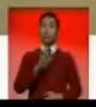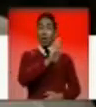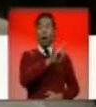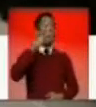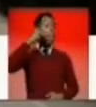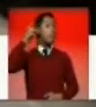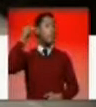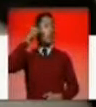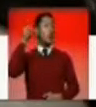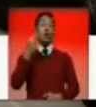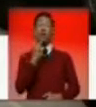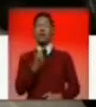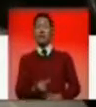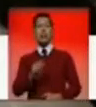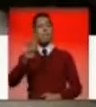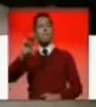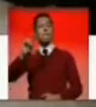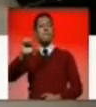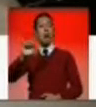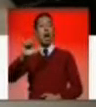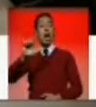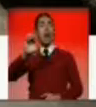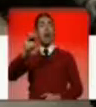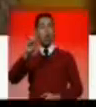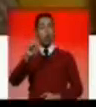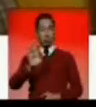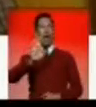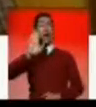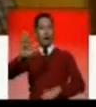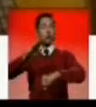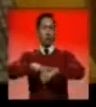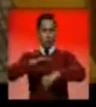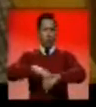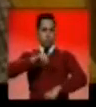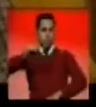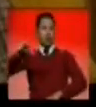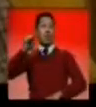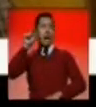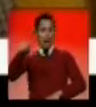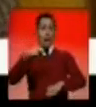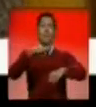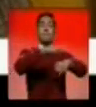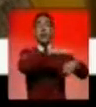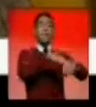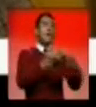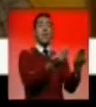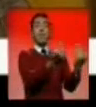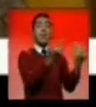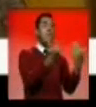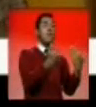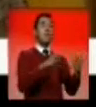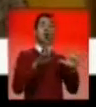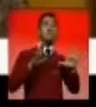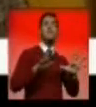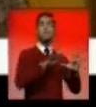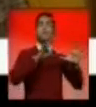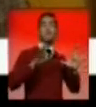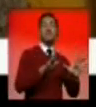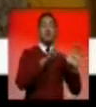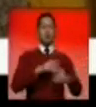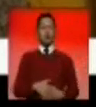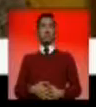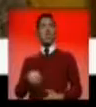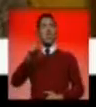a Marlon Vargas de convocar a los ataques. Hay politiqueros que hoy quieren pescar a